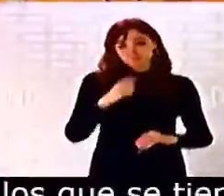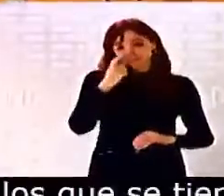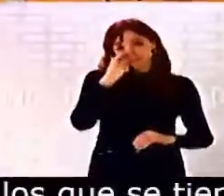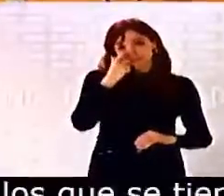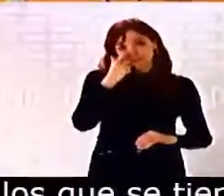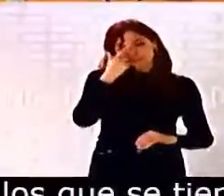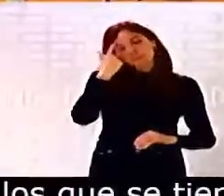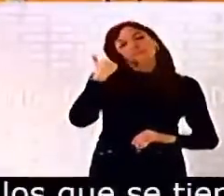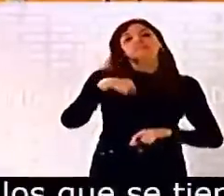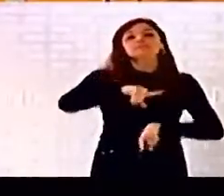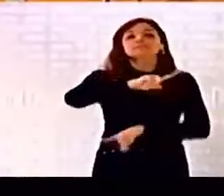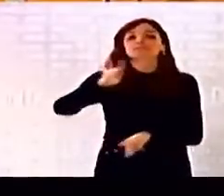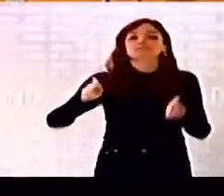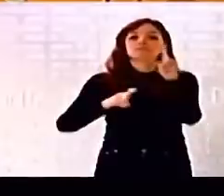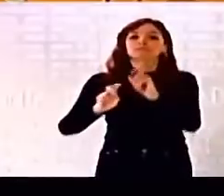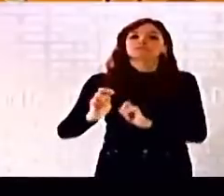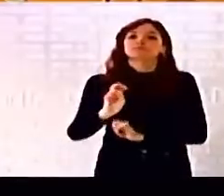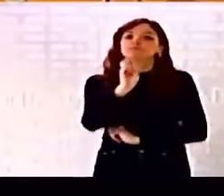Siguiente pregunta.